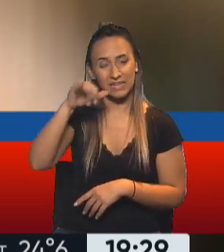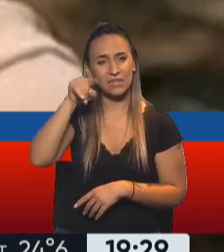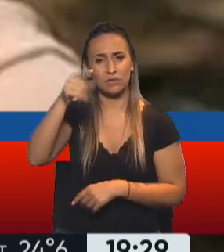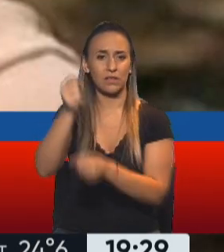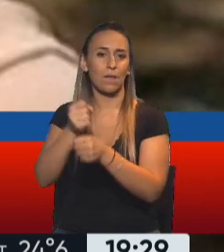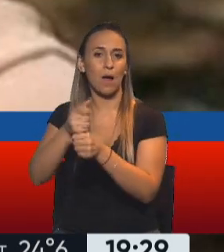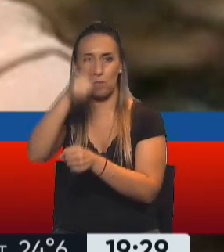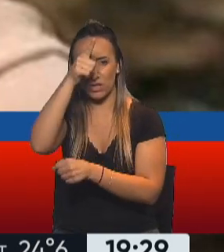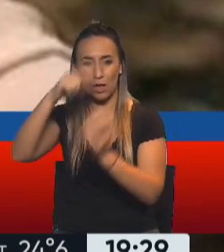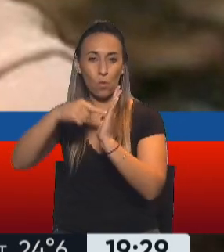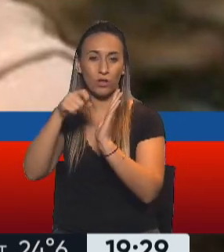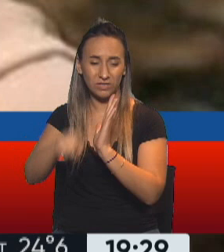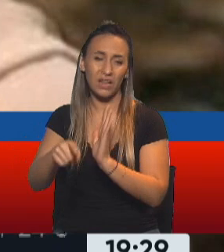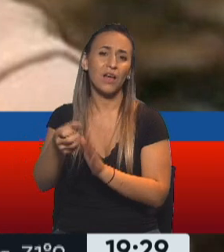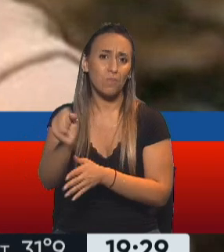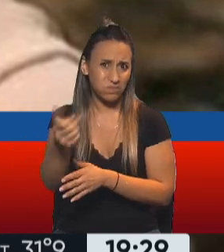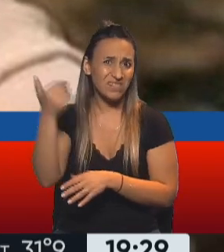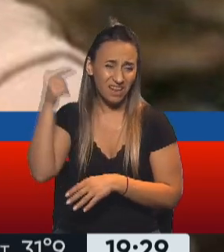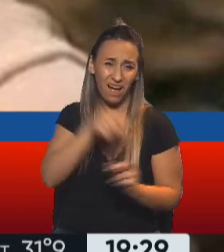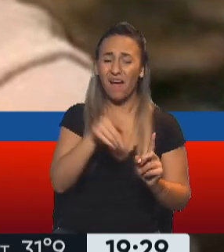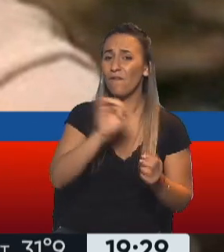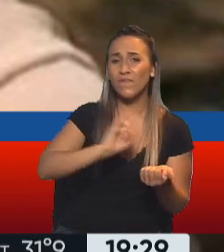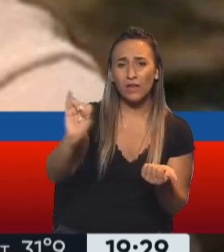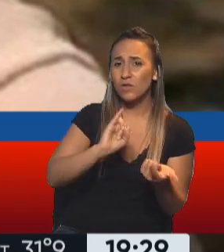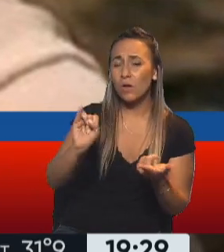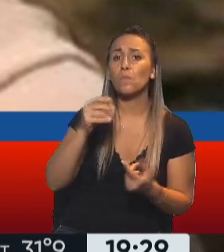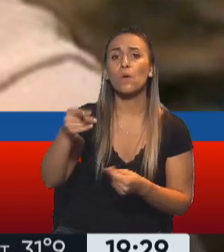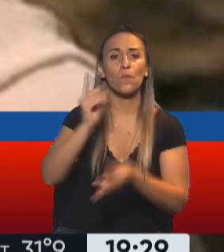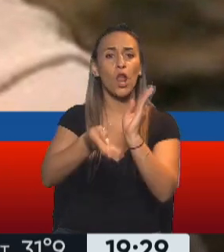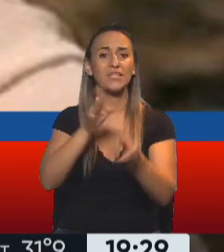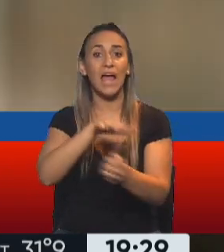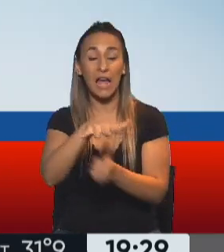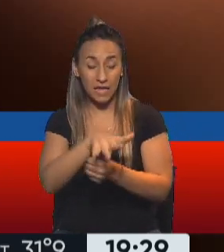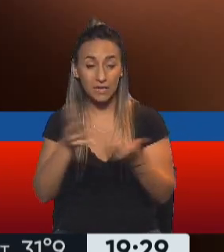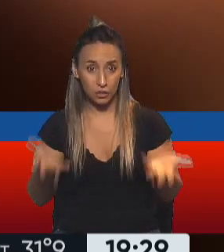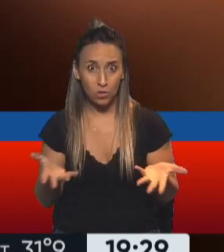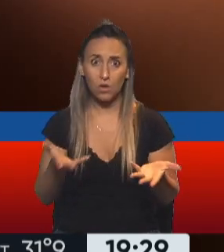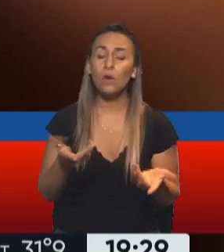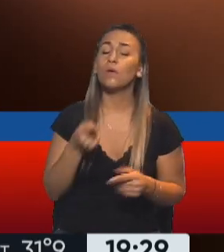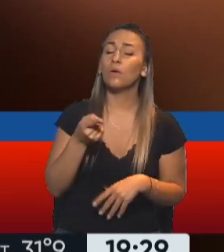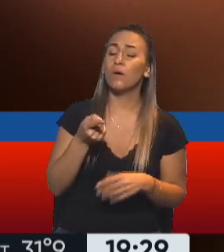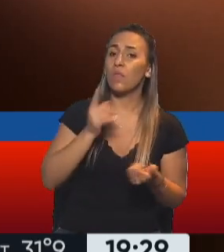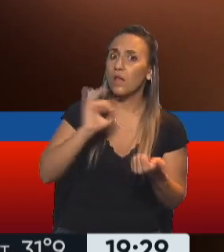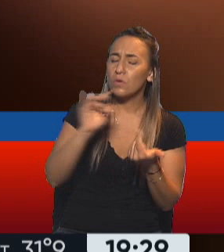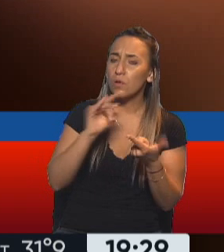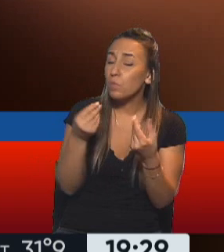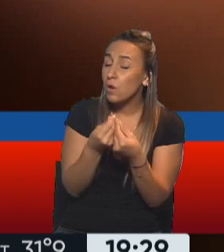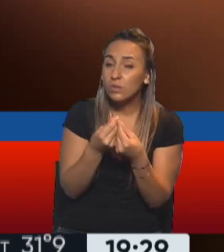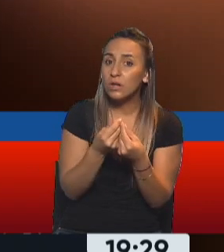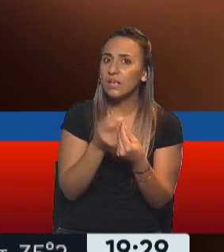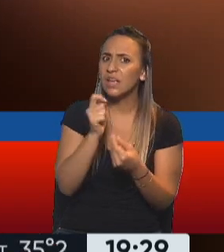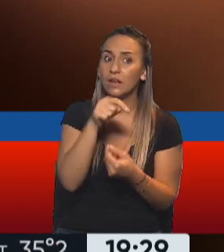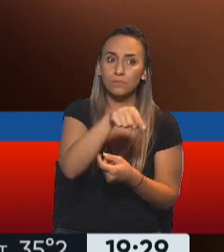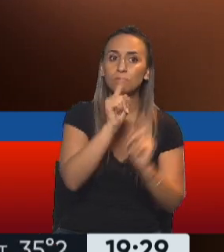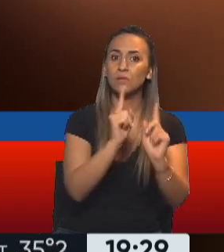tenía un largo historial de denuncias por violencia de género. Varias de ellas fueron de Úrsula, pero